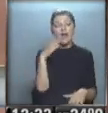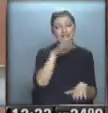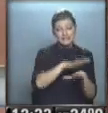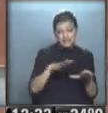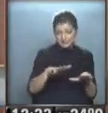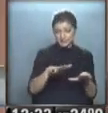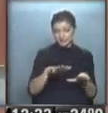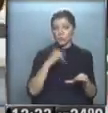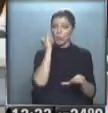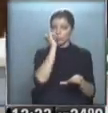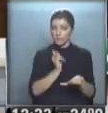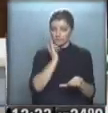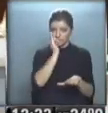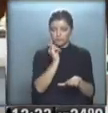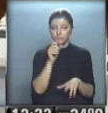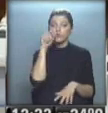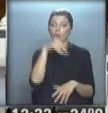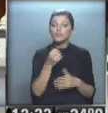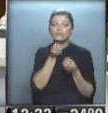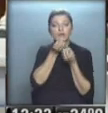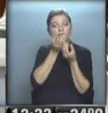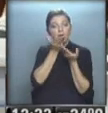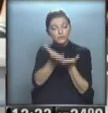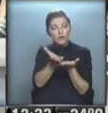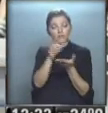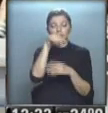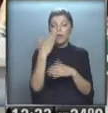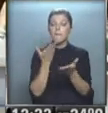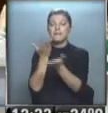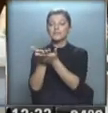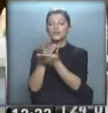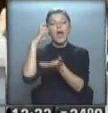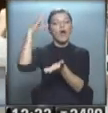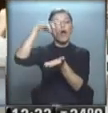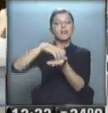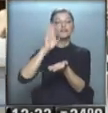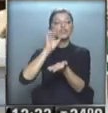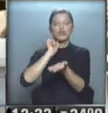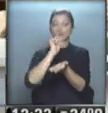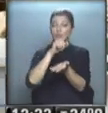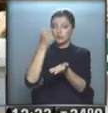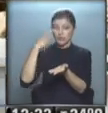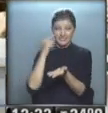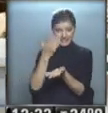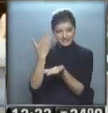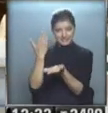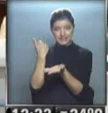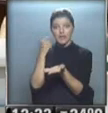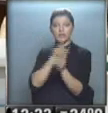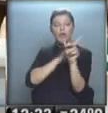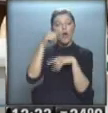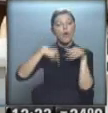ataque. Su testimonio estuvo entre los que se presentaron ante el Congreso de los Estados Unidos en estos días, cuando